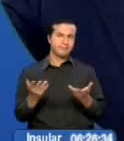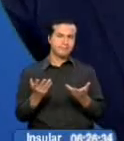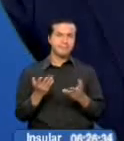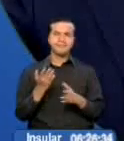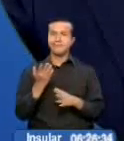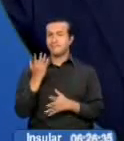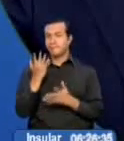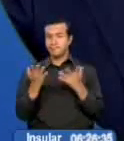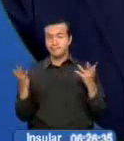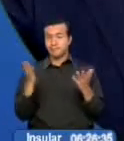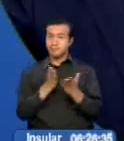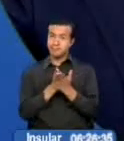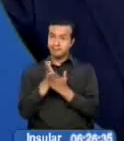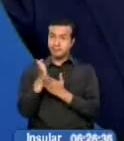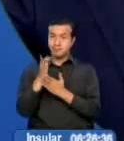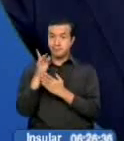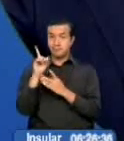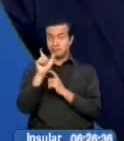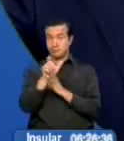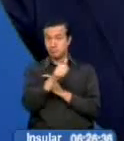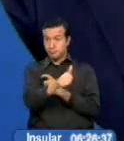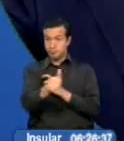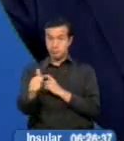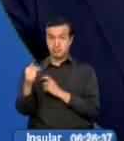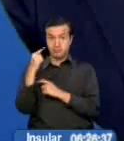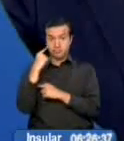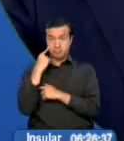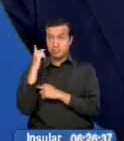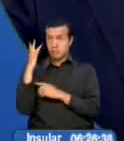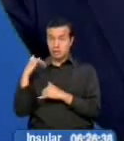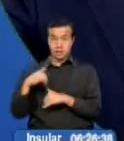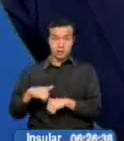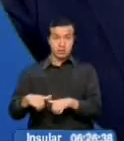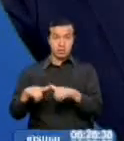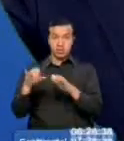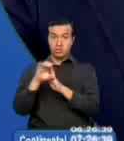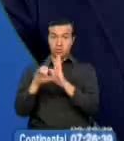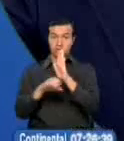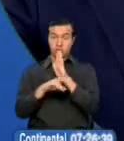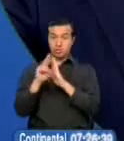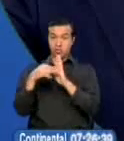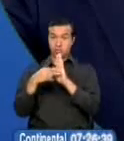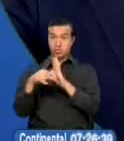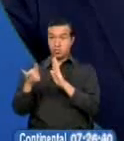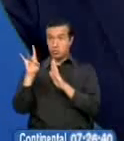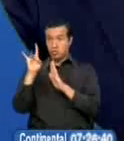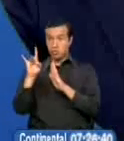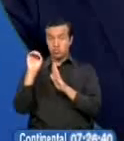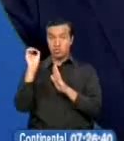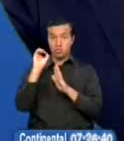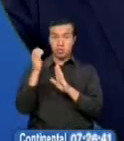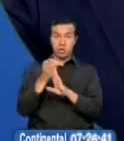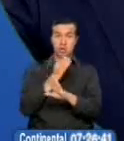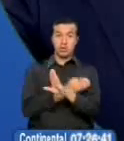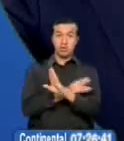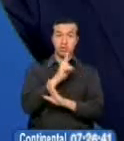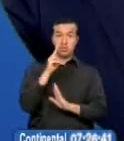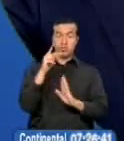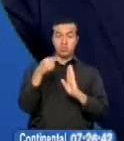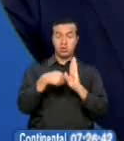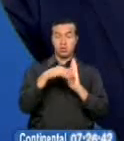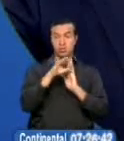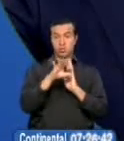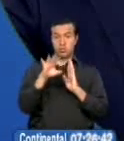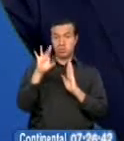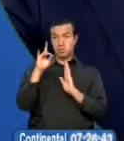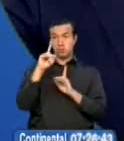una de las posibles vías sería una consulta, si se quiere, que siga en vigencia la Constitución del 2008 o la anterior, la del 98, por ejemplo.